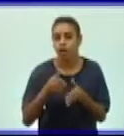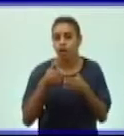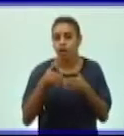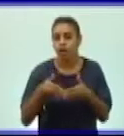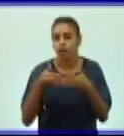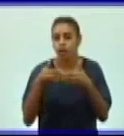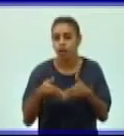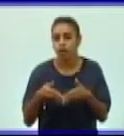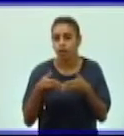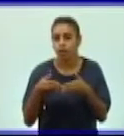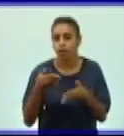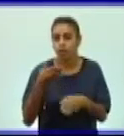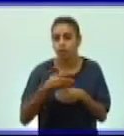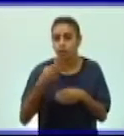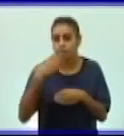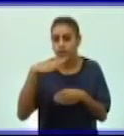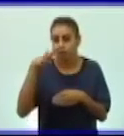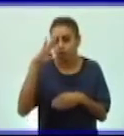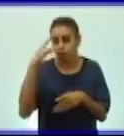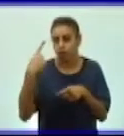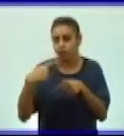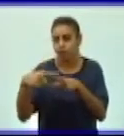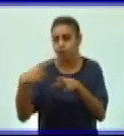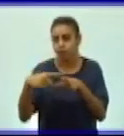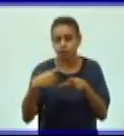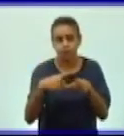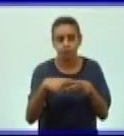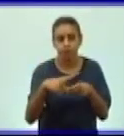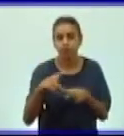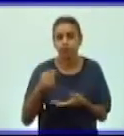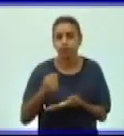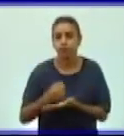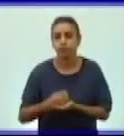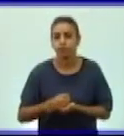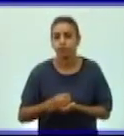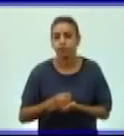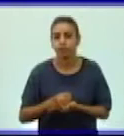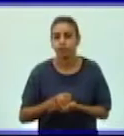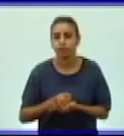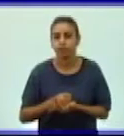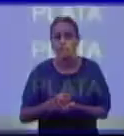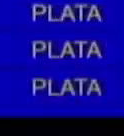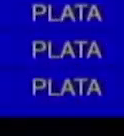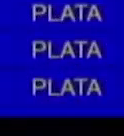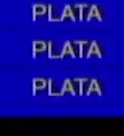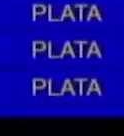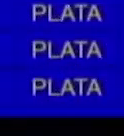su nombre en las medallas de oro y plata. Esto es matemática, octavo grado, ganadores de concurso.